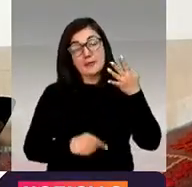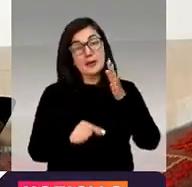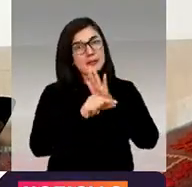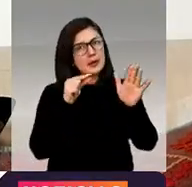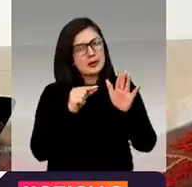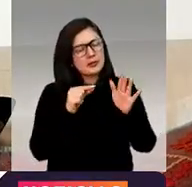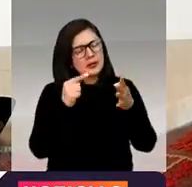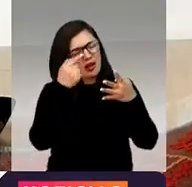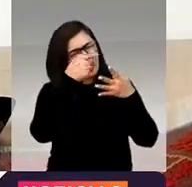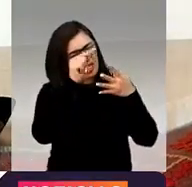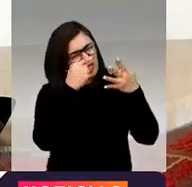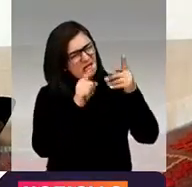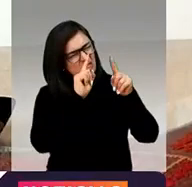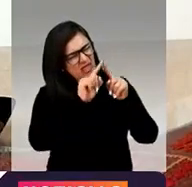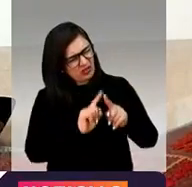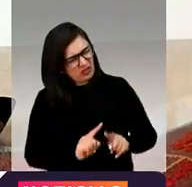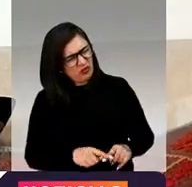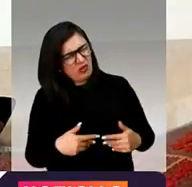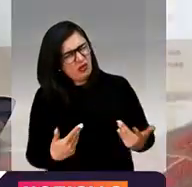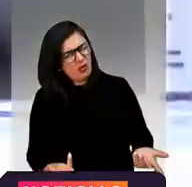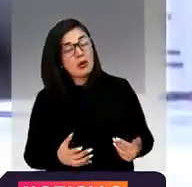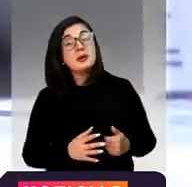se diferencian? Aquí las respuestas.